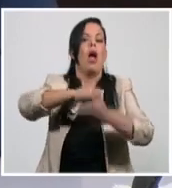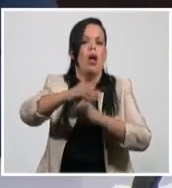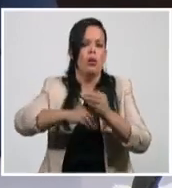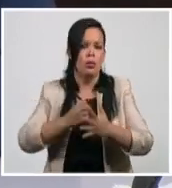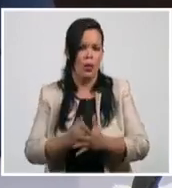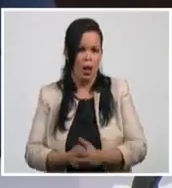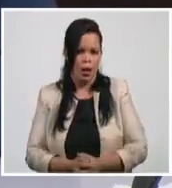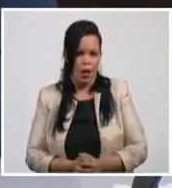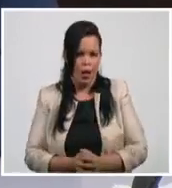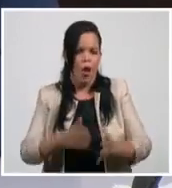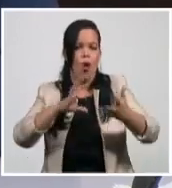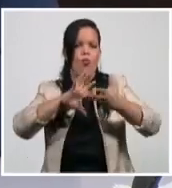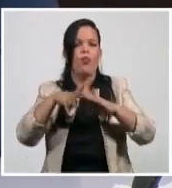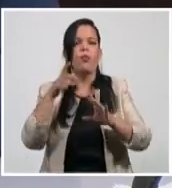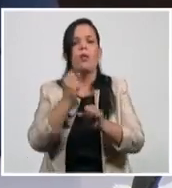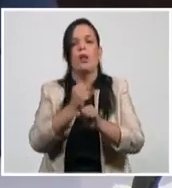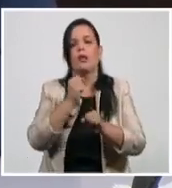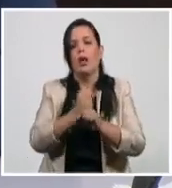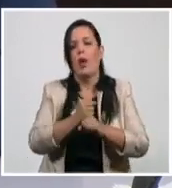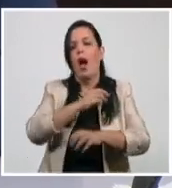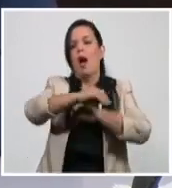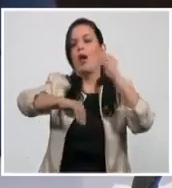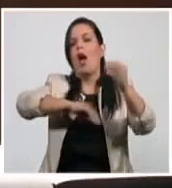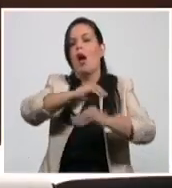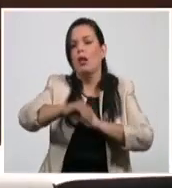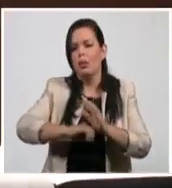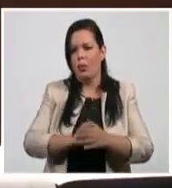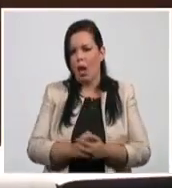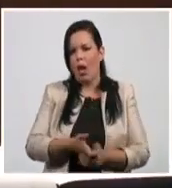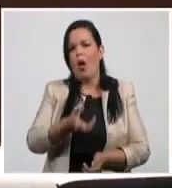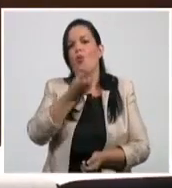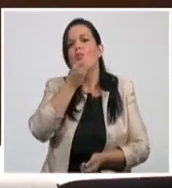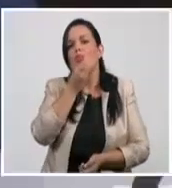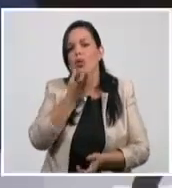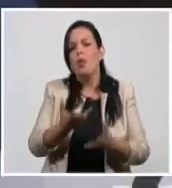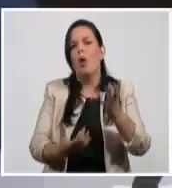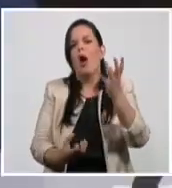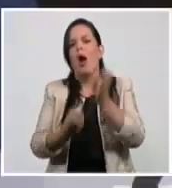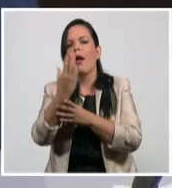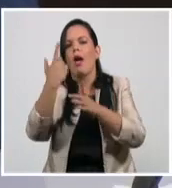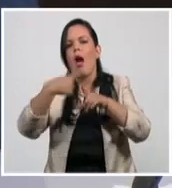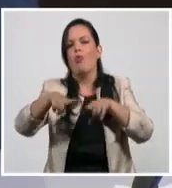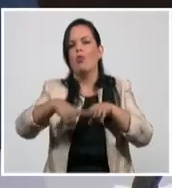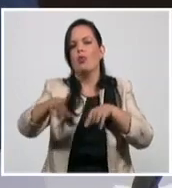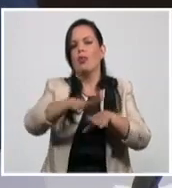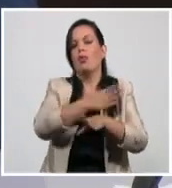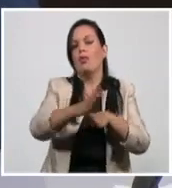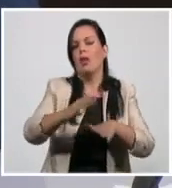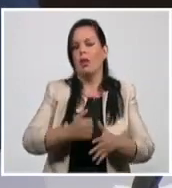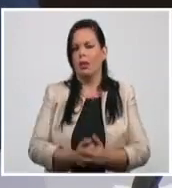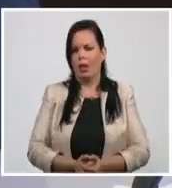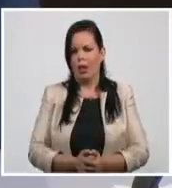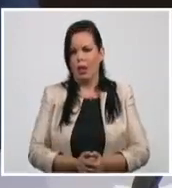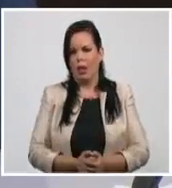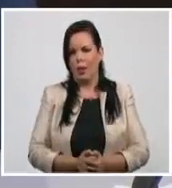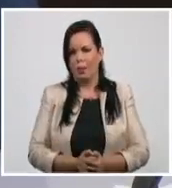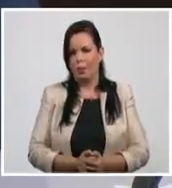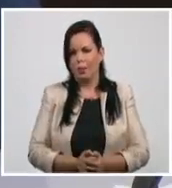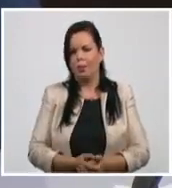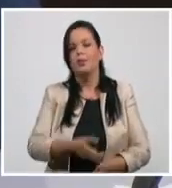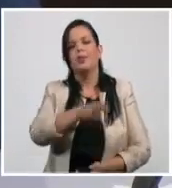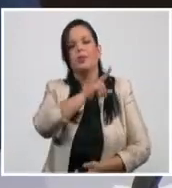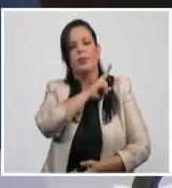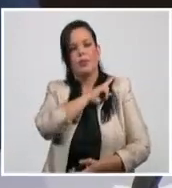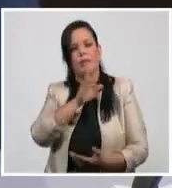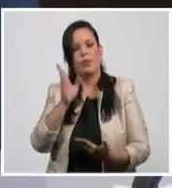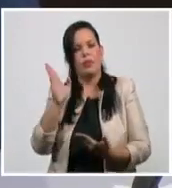Incluso en muchos casos nos han permitido hacer cosas diferentes. El jefe de gobierno recordó el papel que la radio y la televisión deben continuar